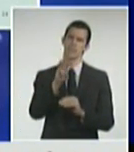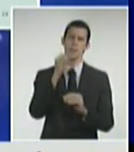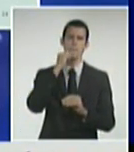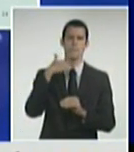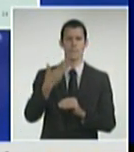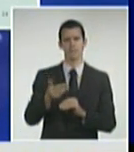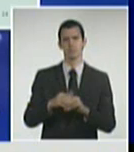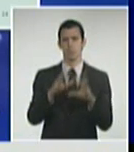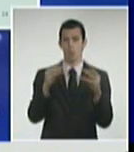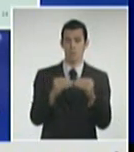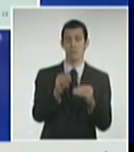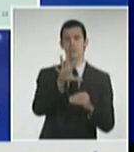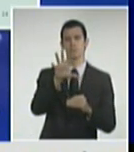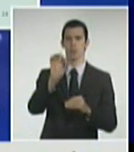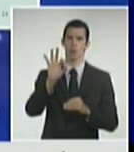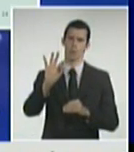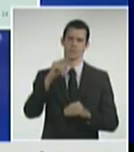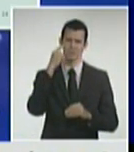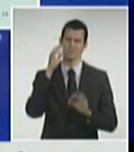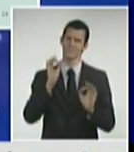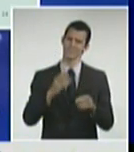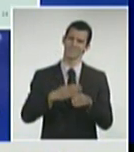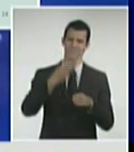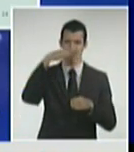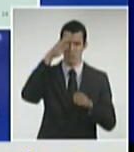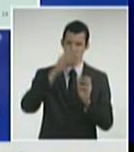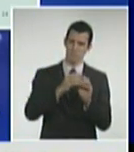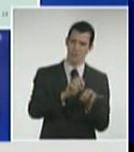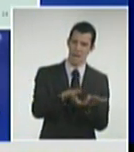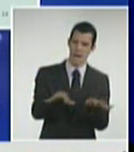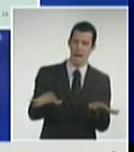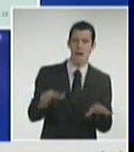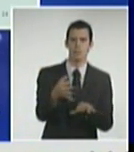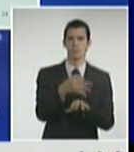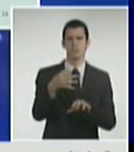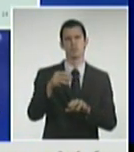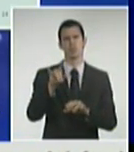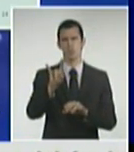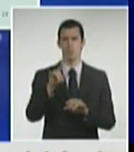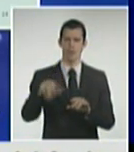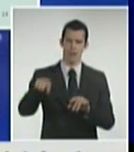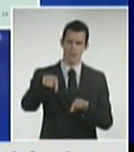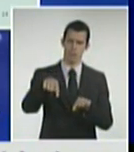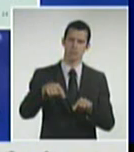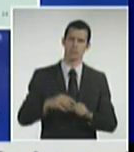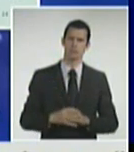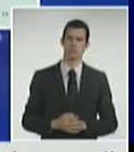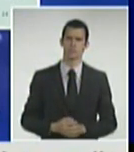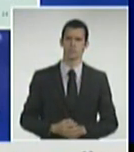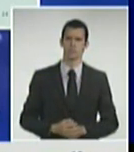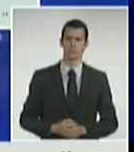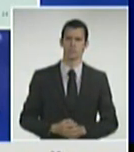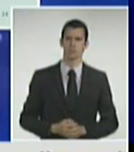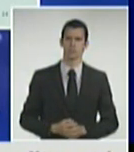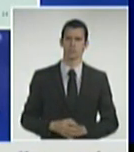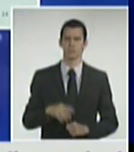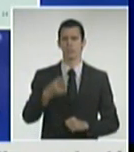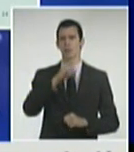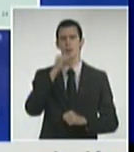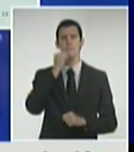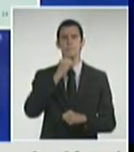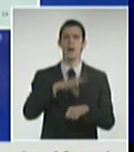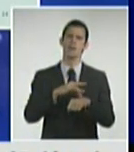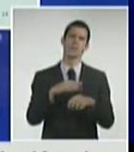la provincia, y realmente disperso en sus 9 municipios. Ayer las cifras mayores en el de Santiago de